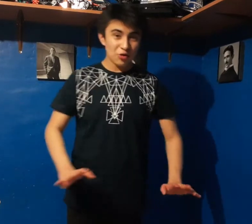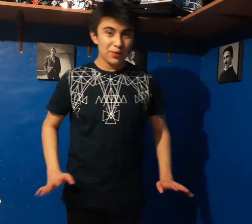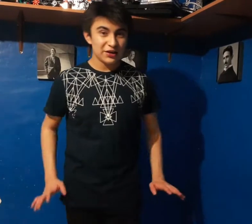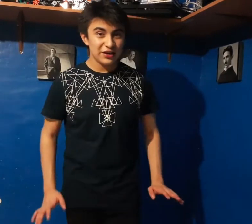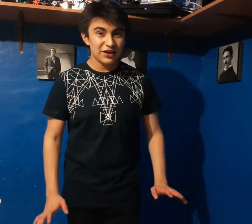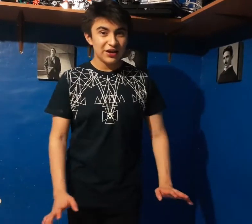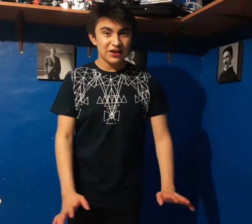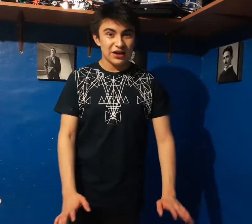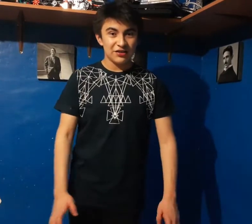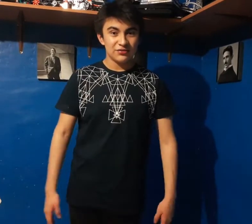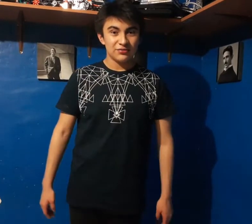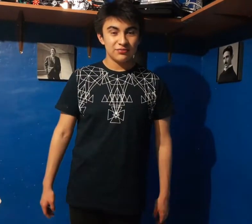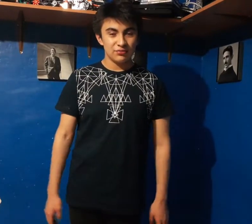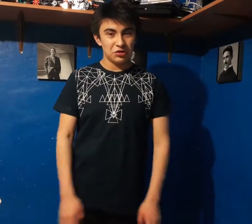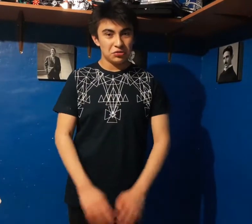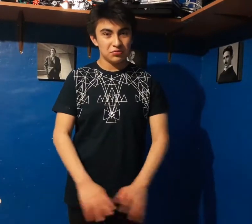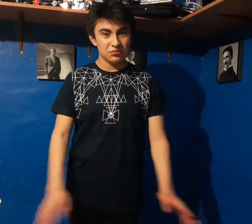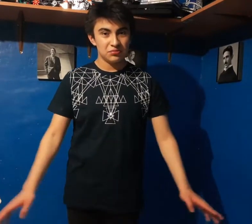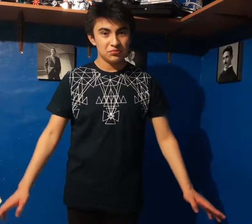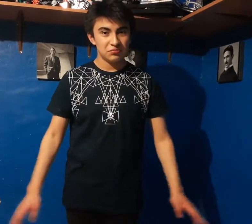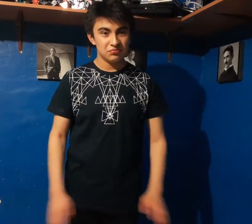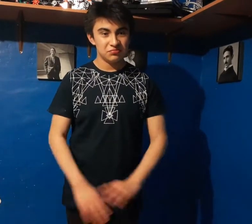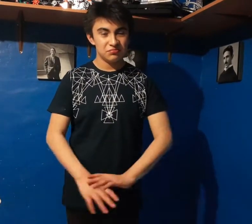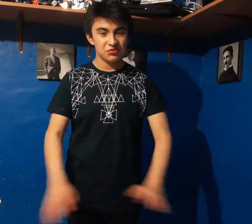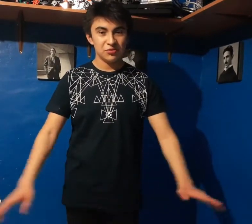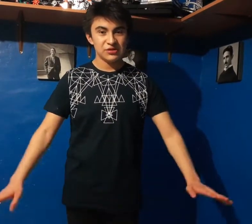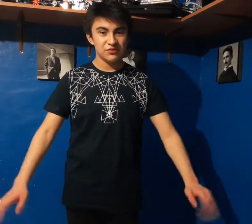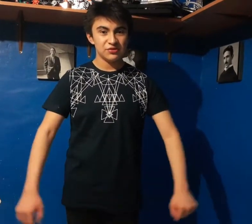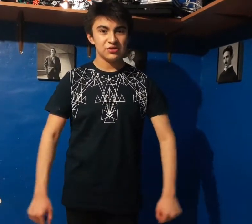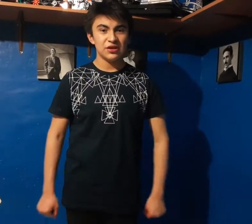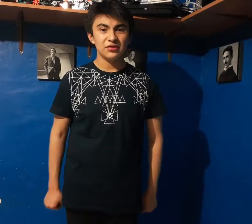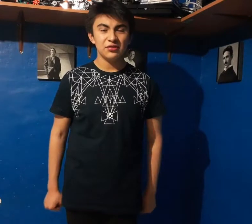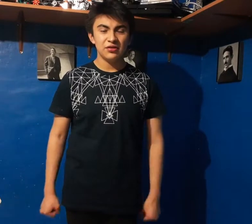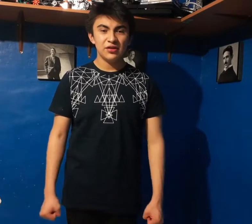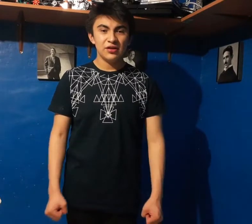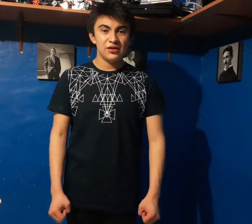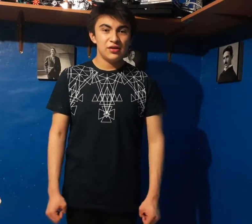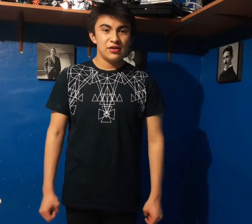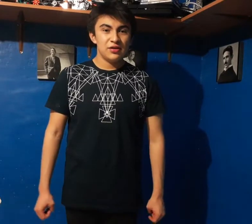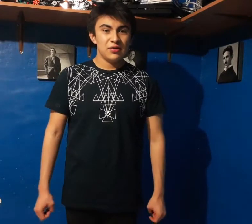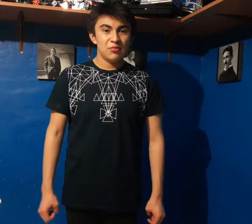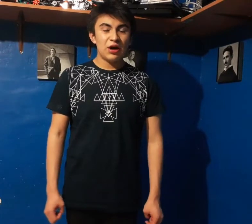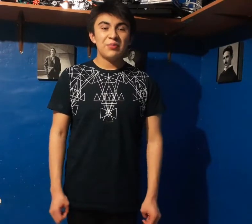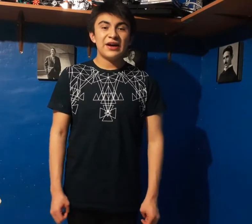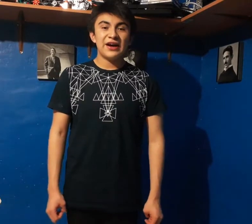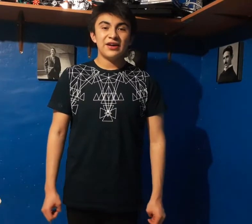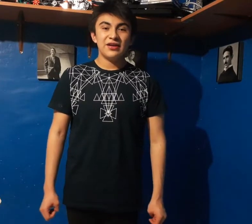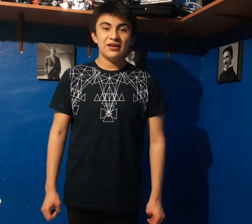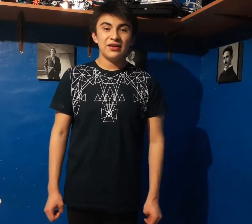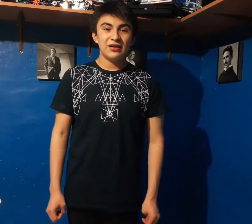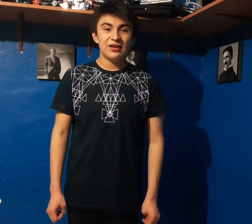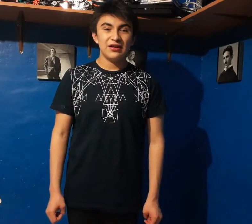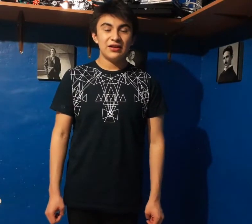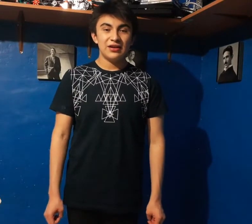fue preocupante y dijeron, no me está funcionando, voy a